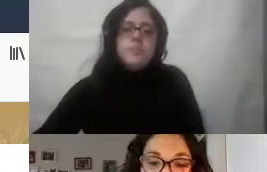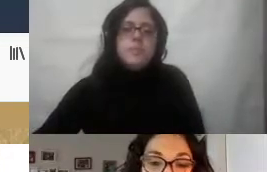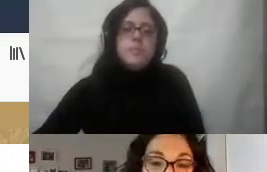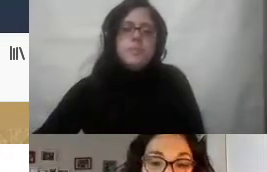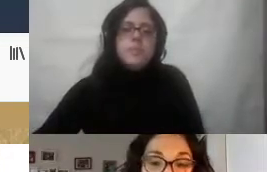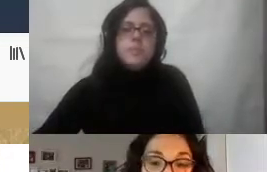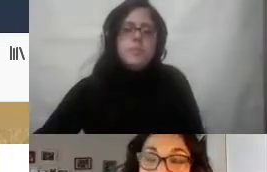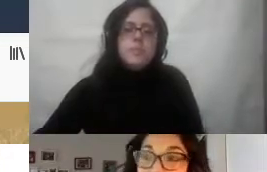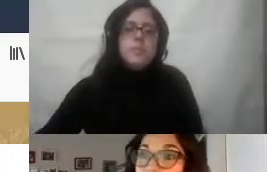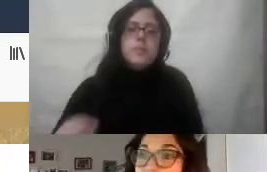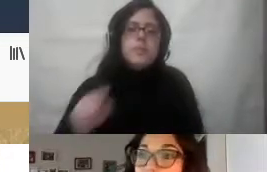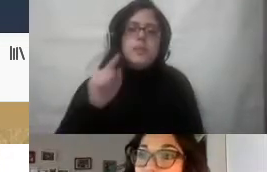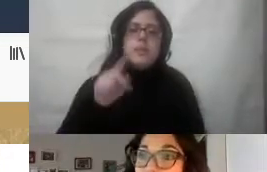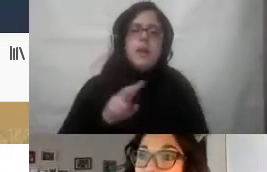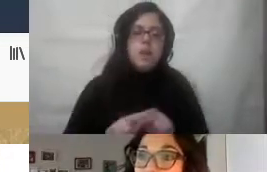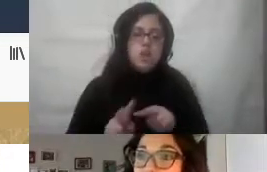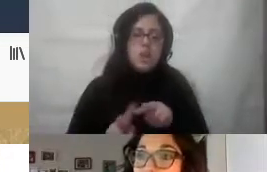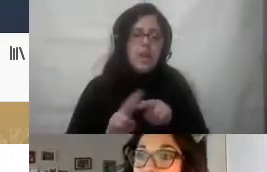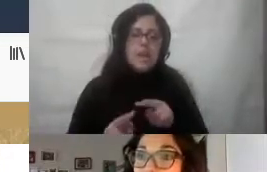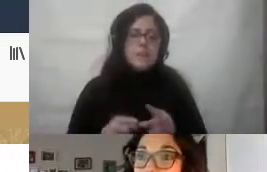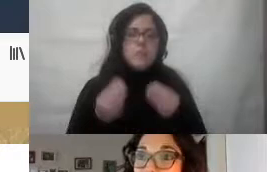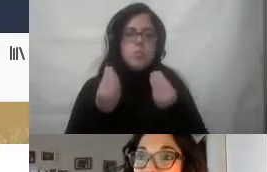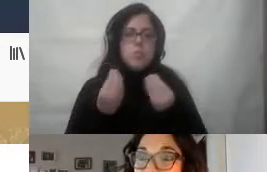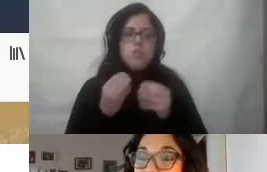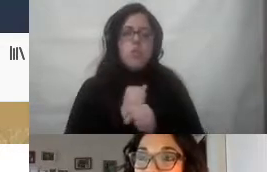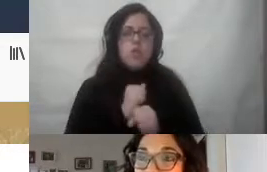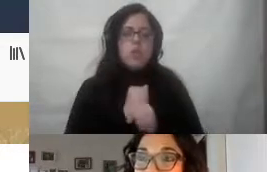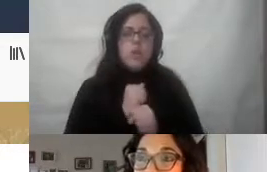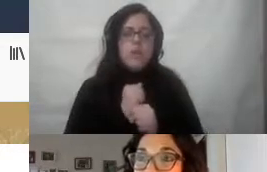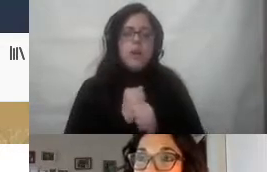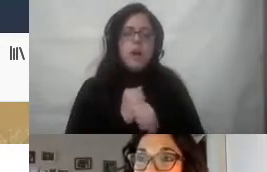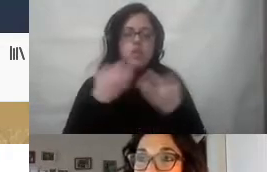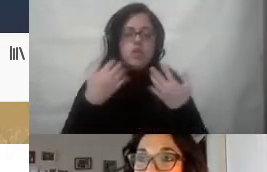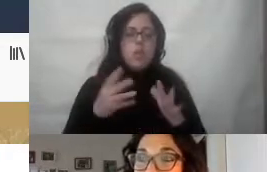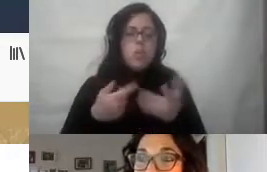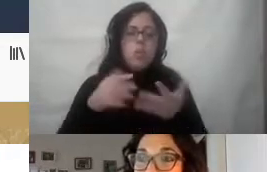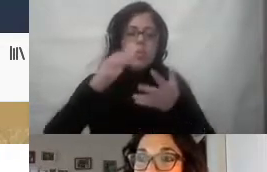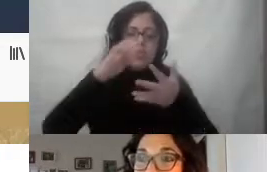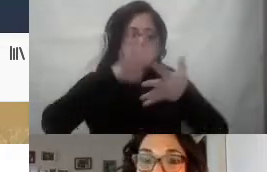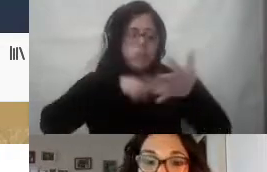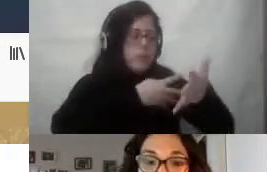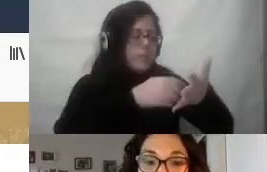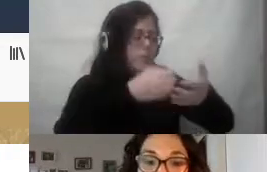que ponen una tabla con diferentes temas controversiales y